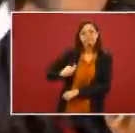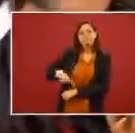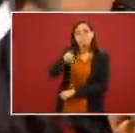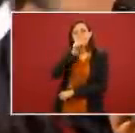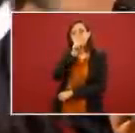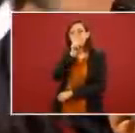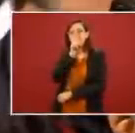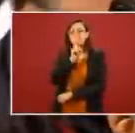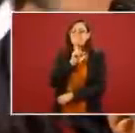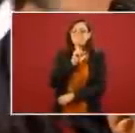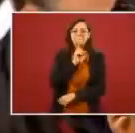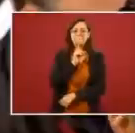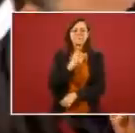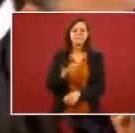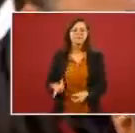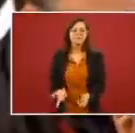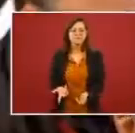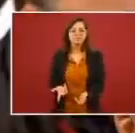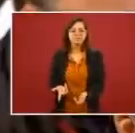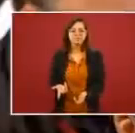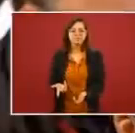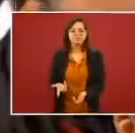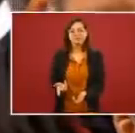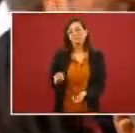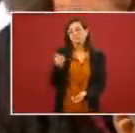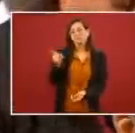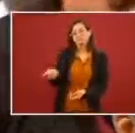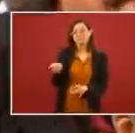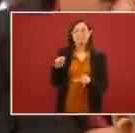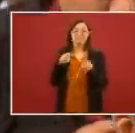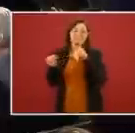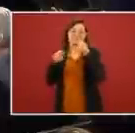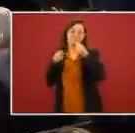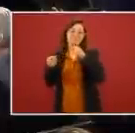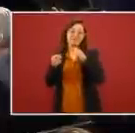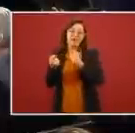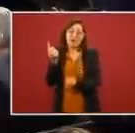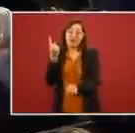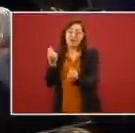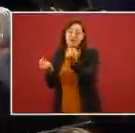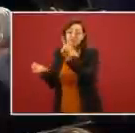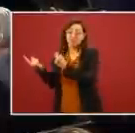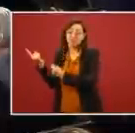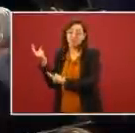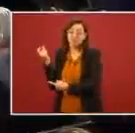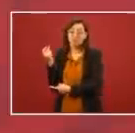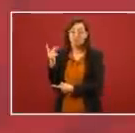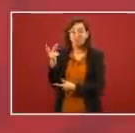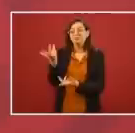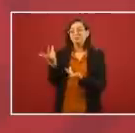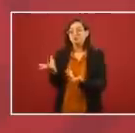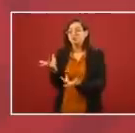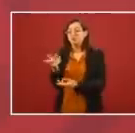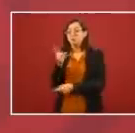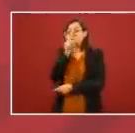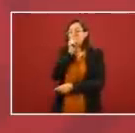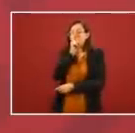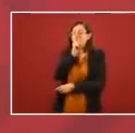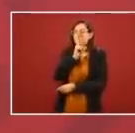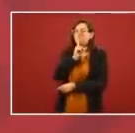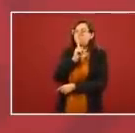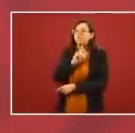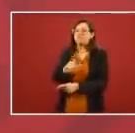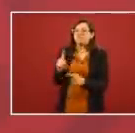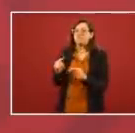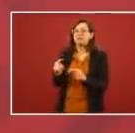bajo la máxima del AMPA, del periodismo, de que la calumnia cuando no